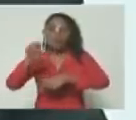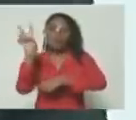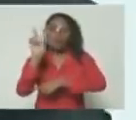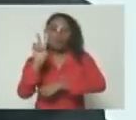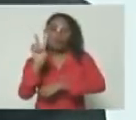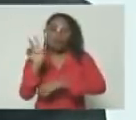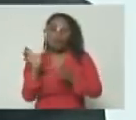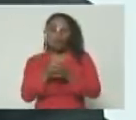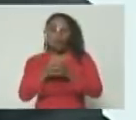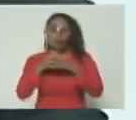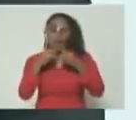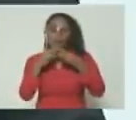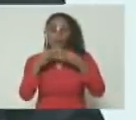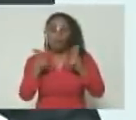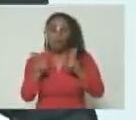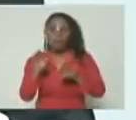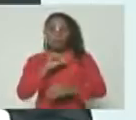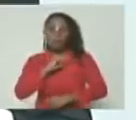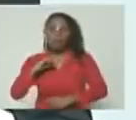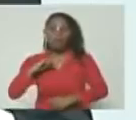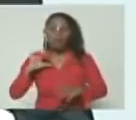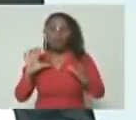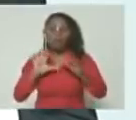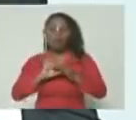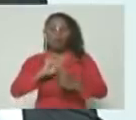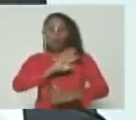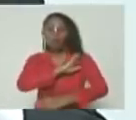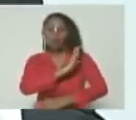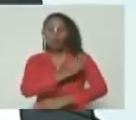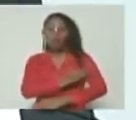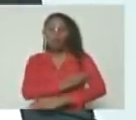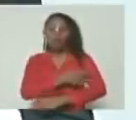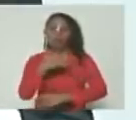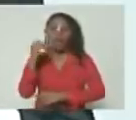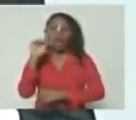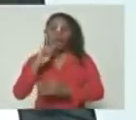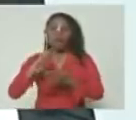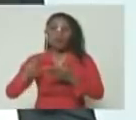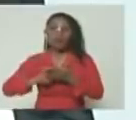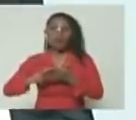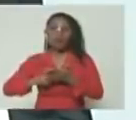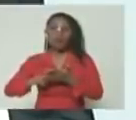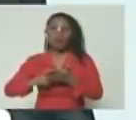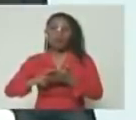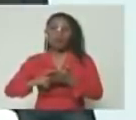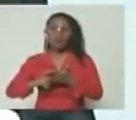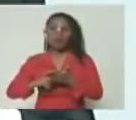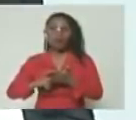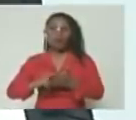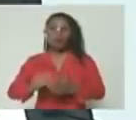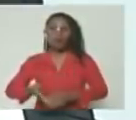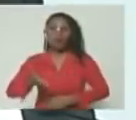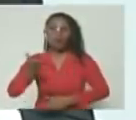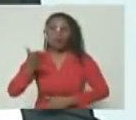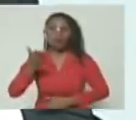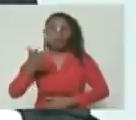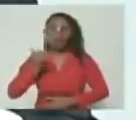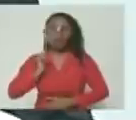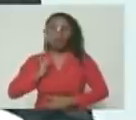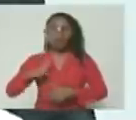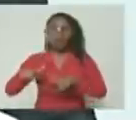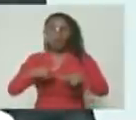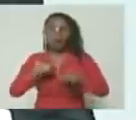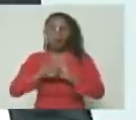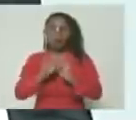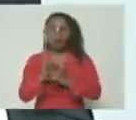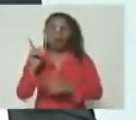sector público y el sector privado en una alianza muy poderosa que tiene resultados tangibles en cualquier parte del mundo, eso tiene